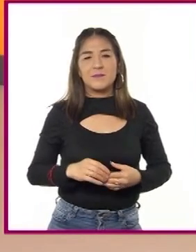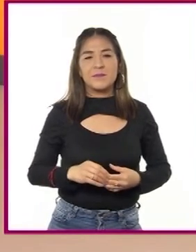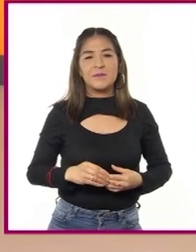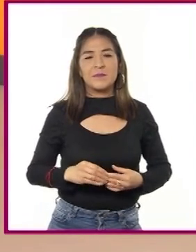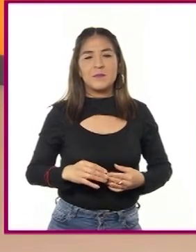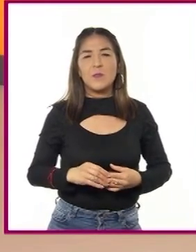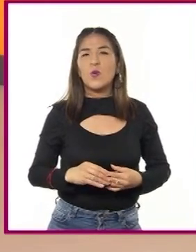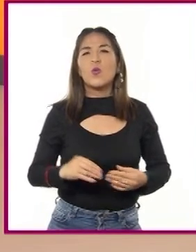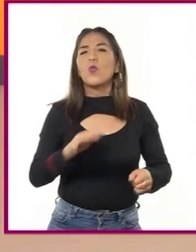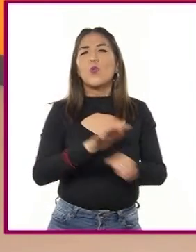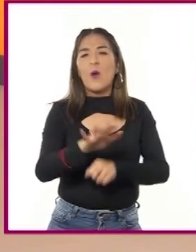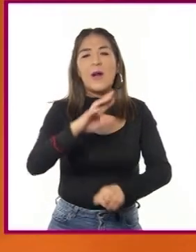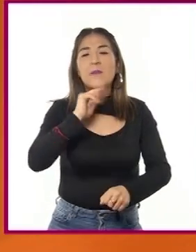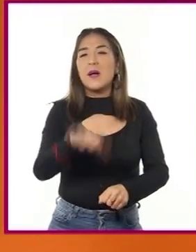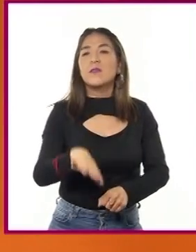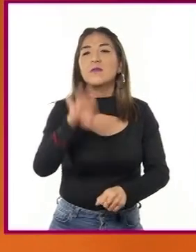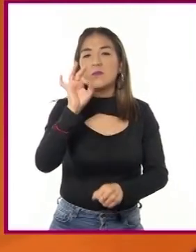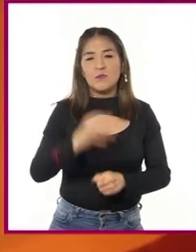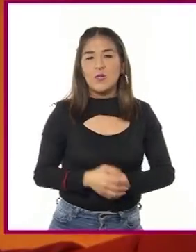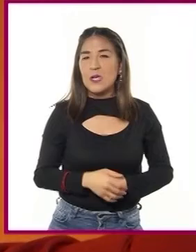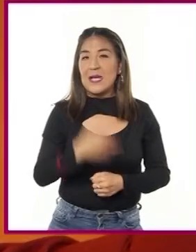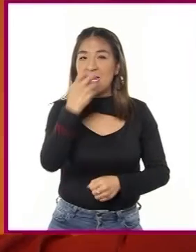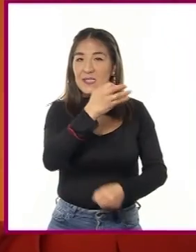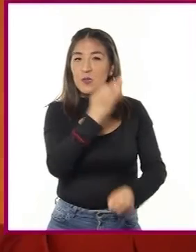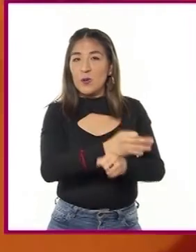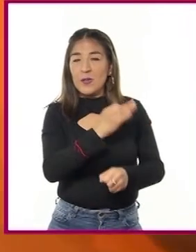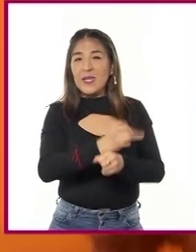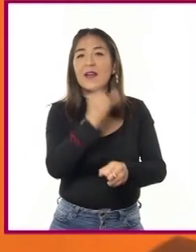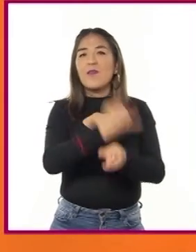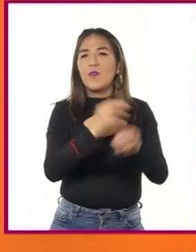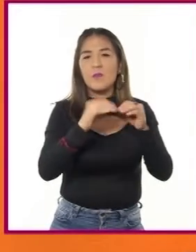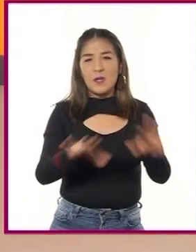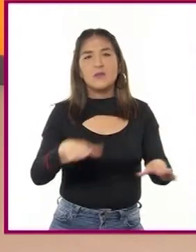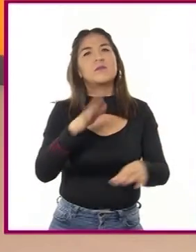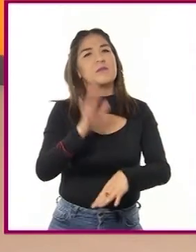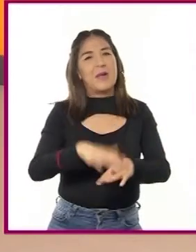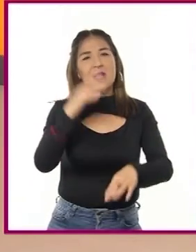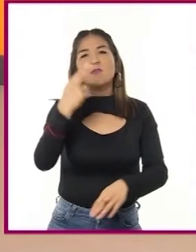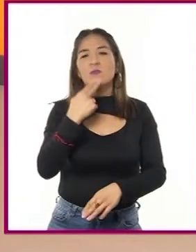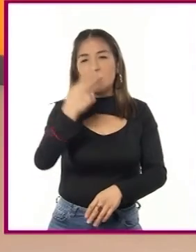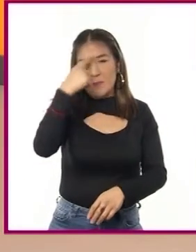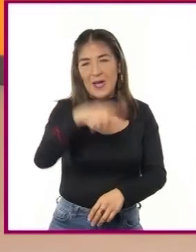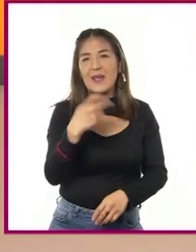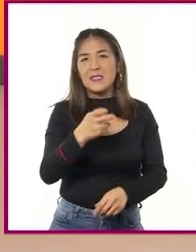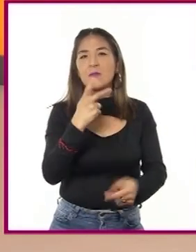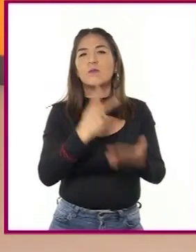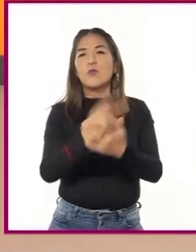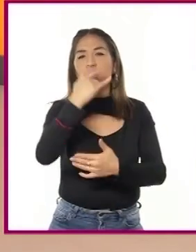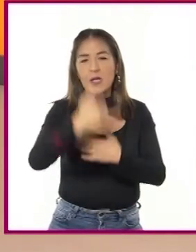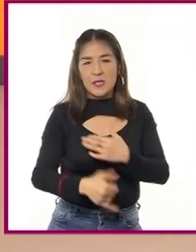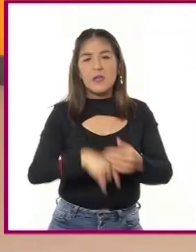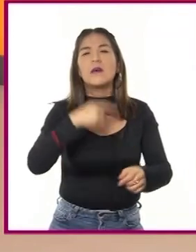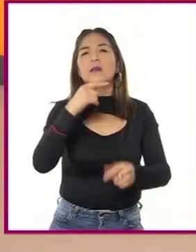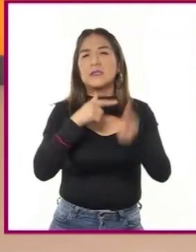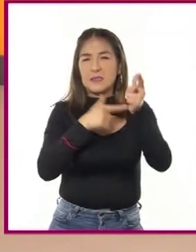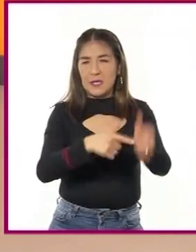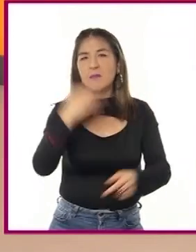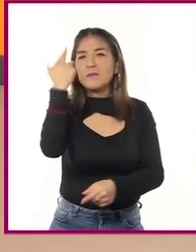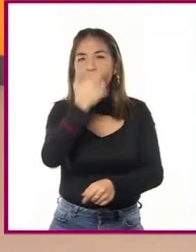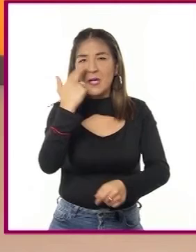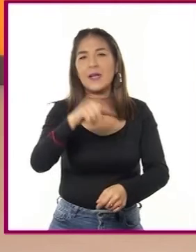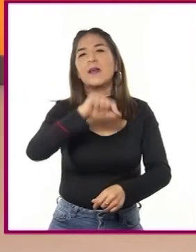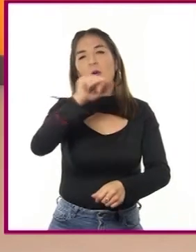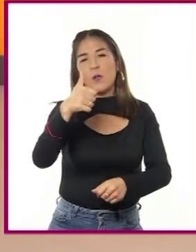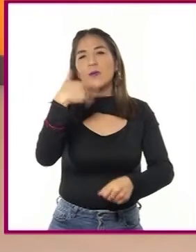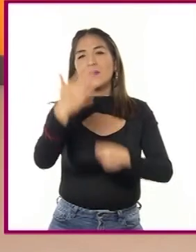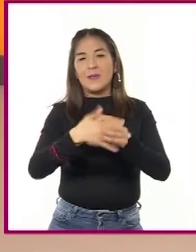mejor opción? Toda esta información es de mucha utilidad para nuestro proyecto. La seguiremos analizando en la siguiente